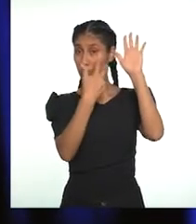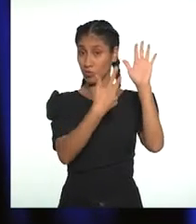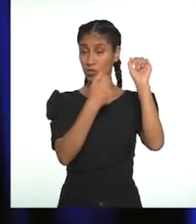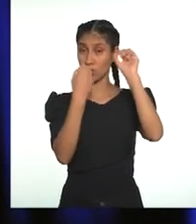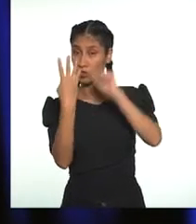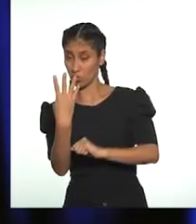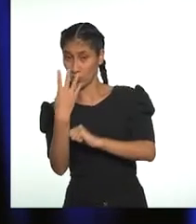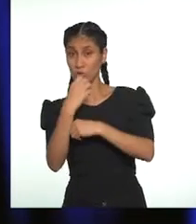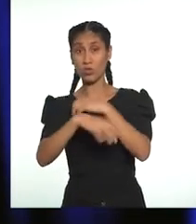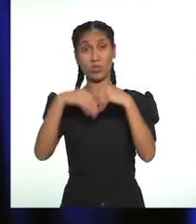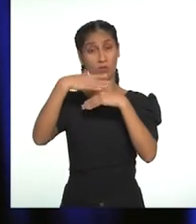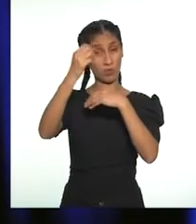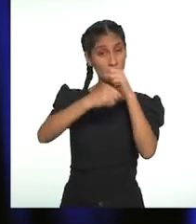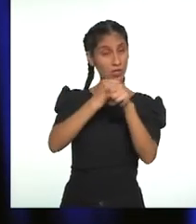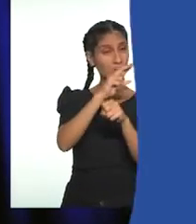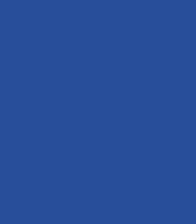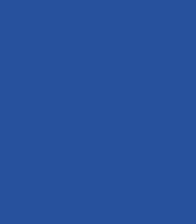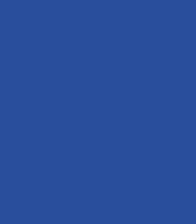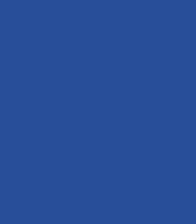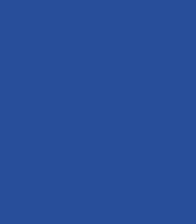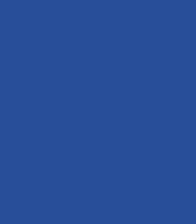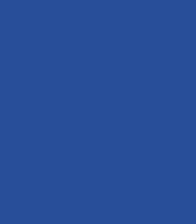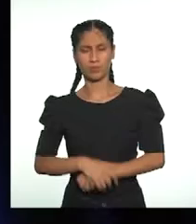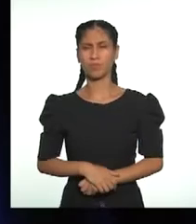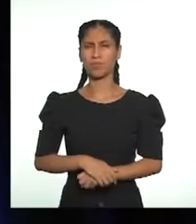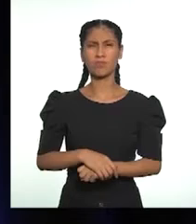y del Premio Juan Rulfo en 2001.